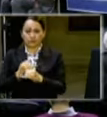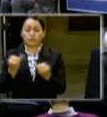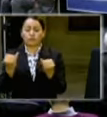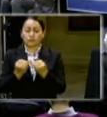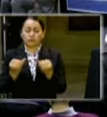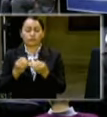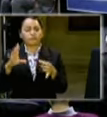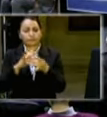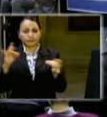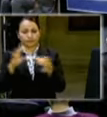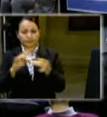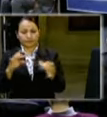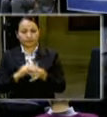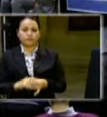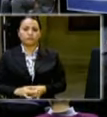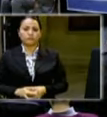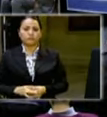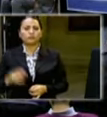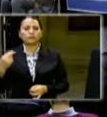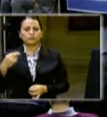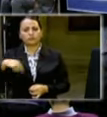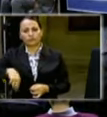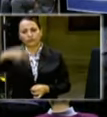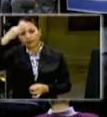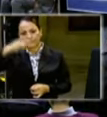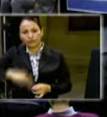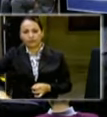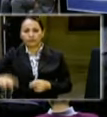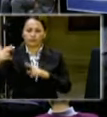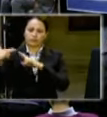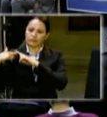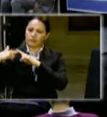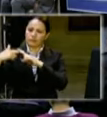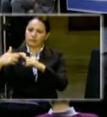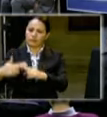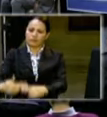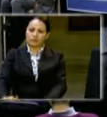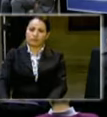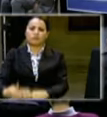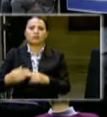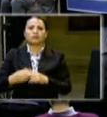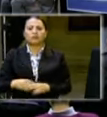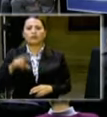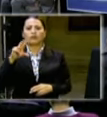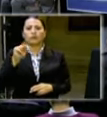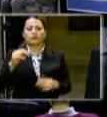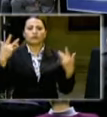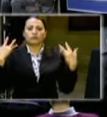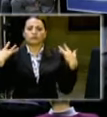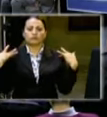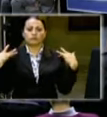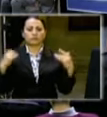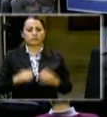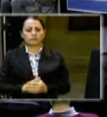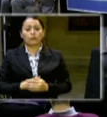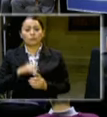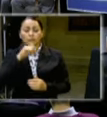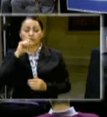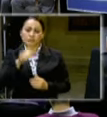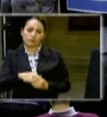sentido que, si bien es cierto, México tiene una tradición muy interesante de la no intervención, también